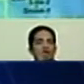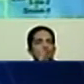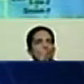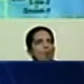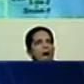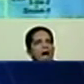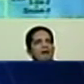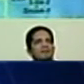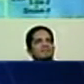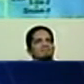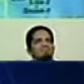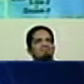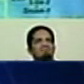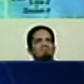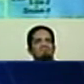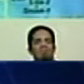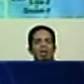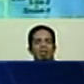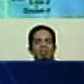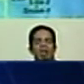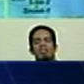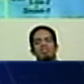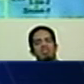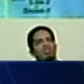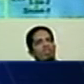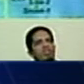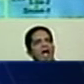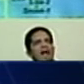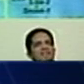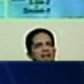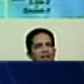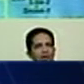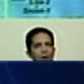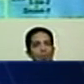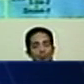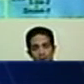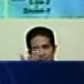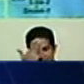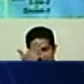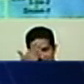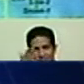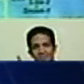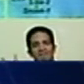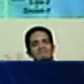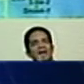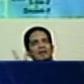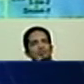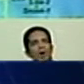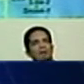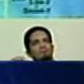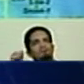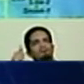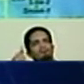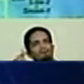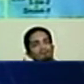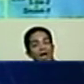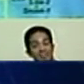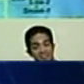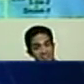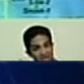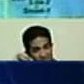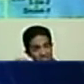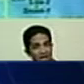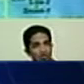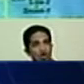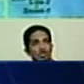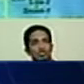de contencioso territorial. Como sí lo existe, ustedes bien lo saben, porque Venezuela ha venido defendiendo sus derechos legítimos